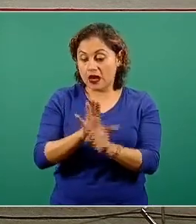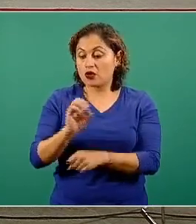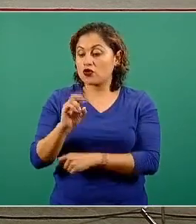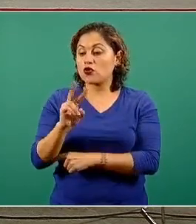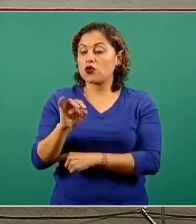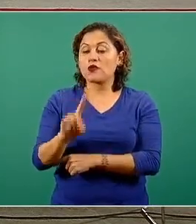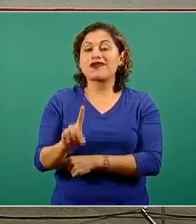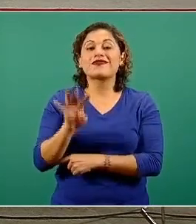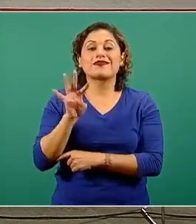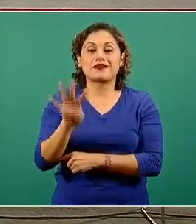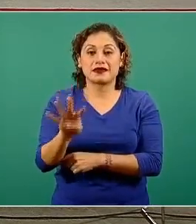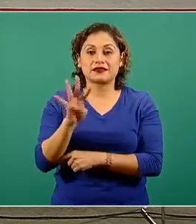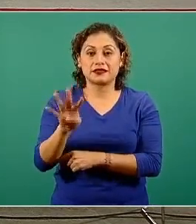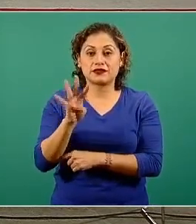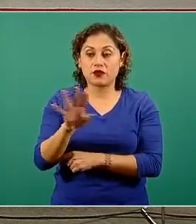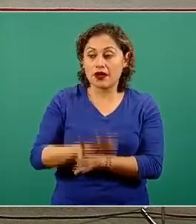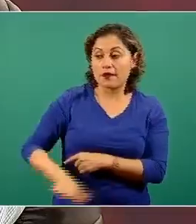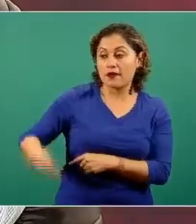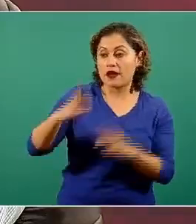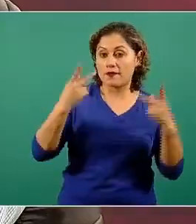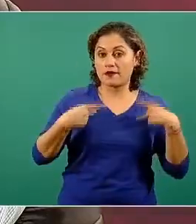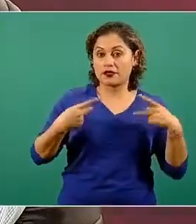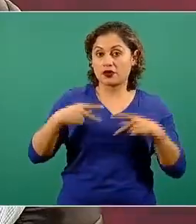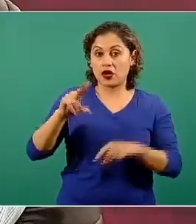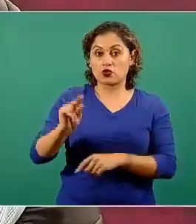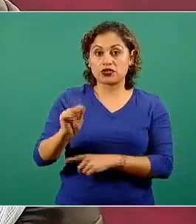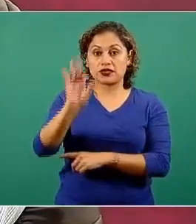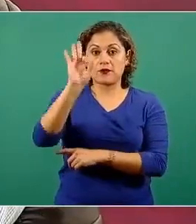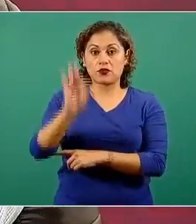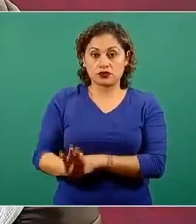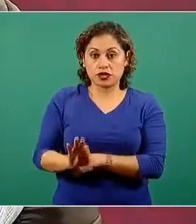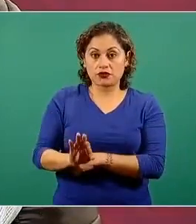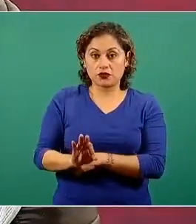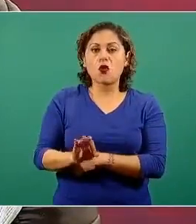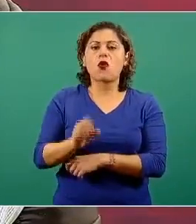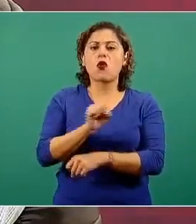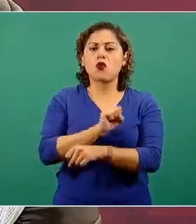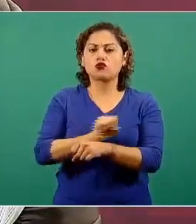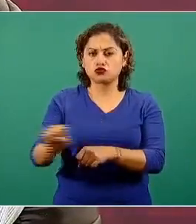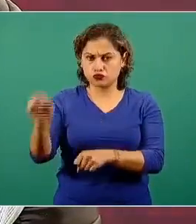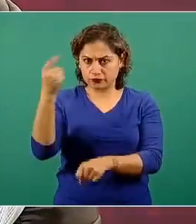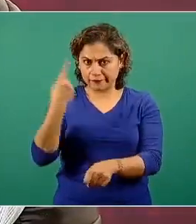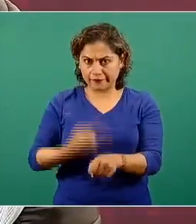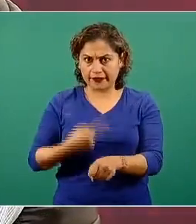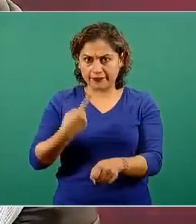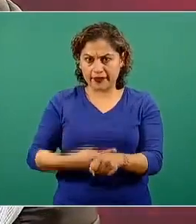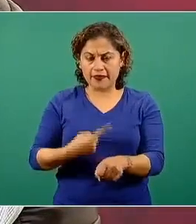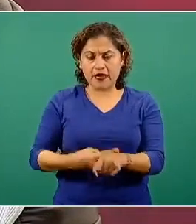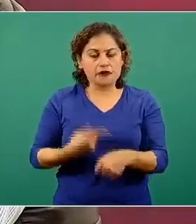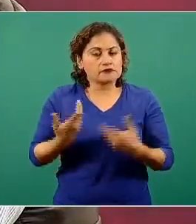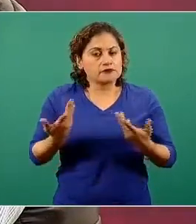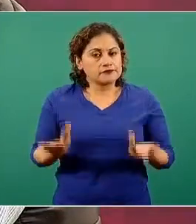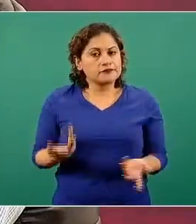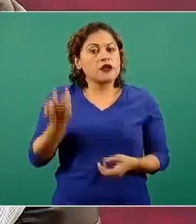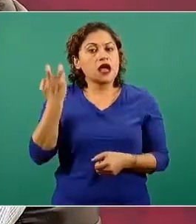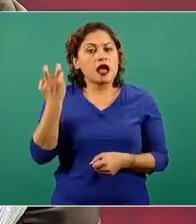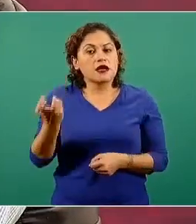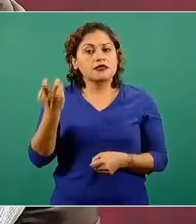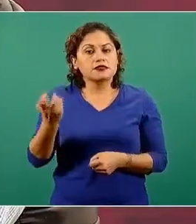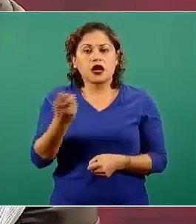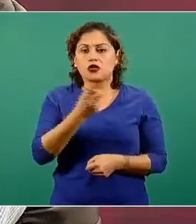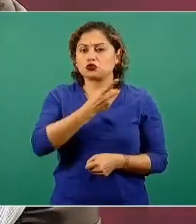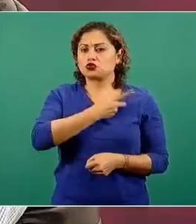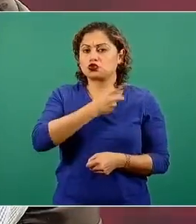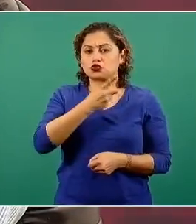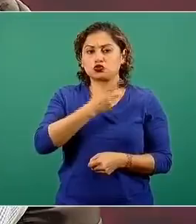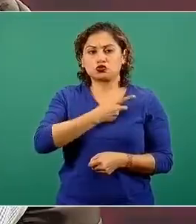de las personas genera enfermedad leve, y es una enfermedad leve que cura por sí sola,